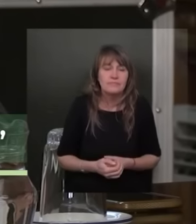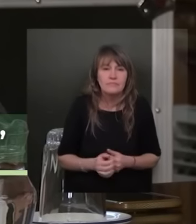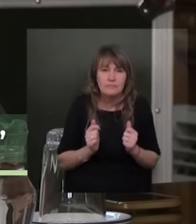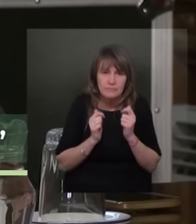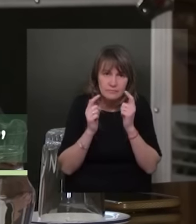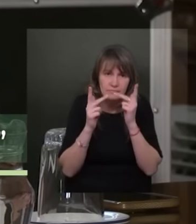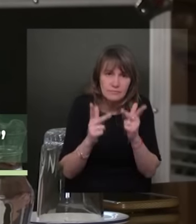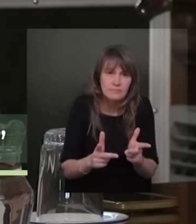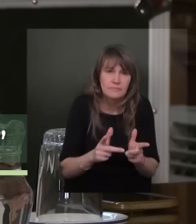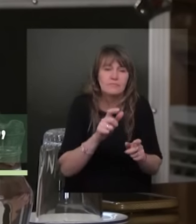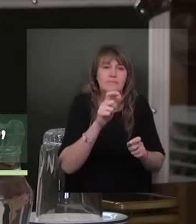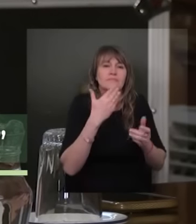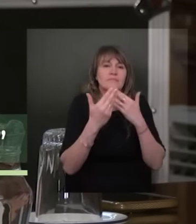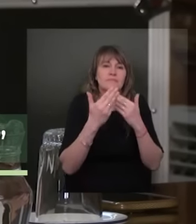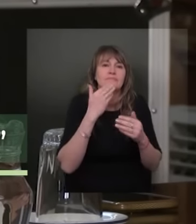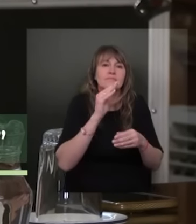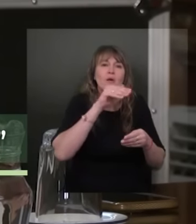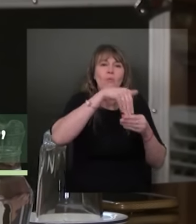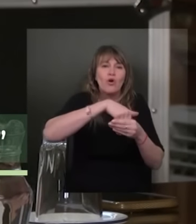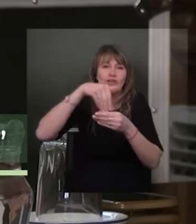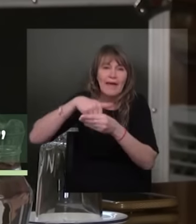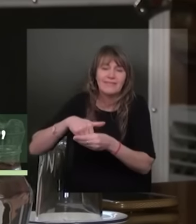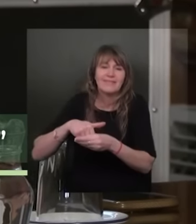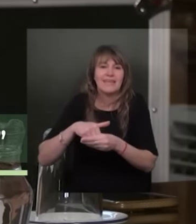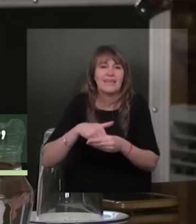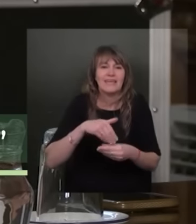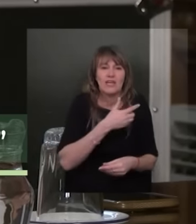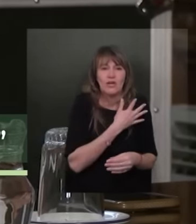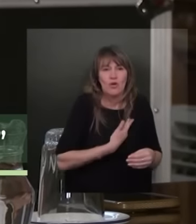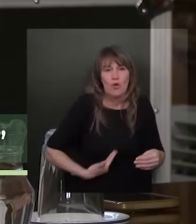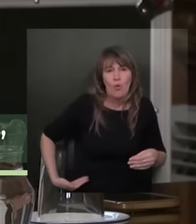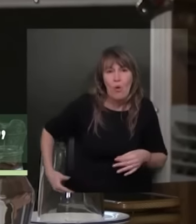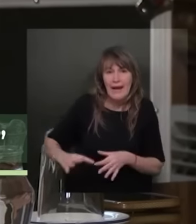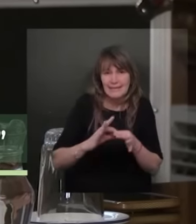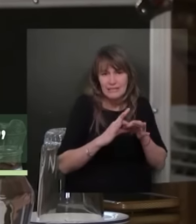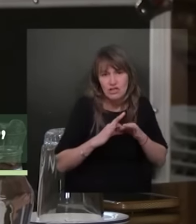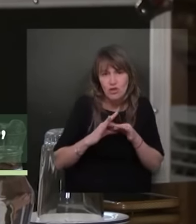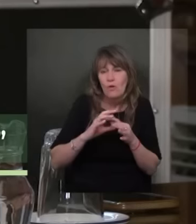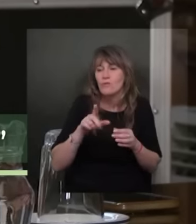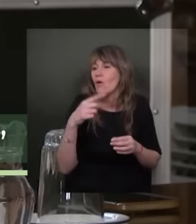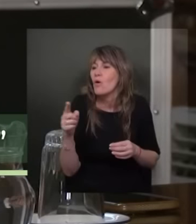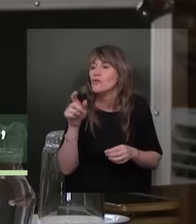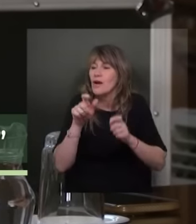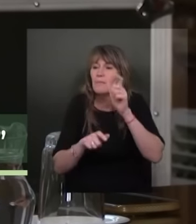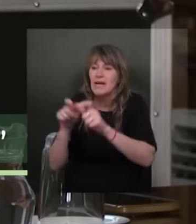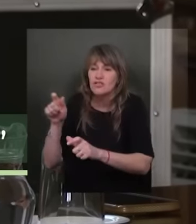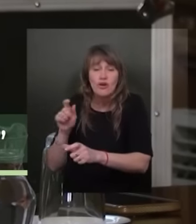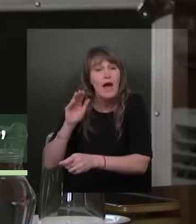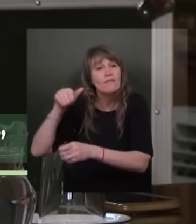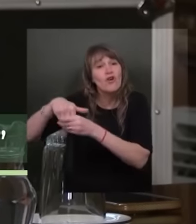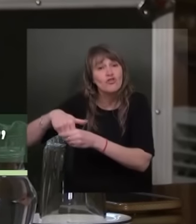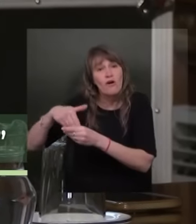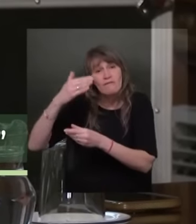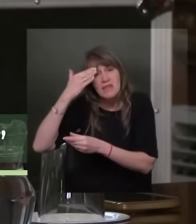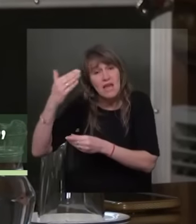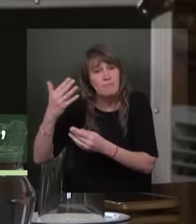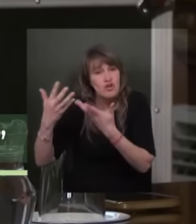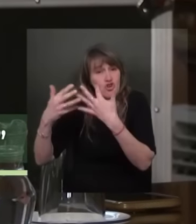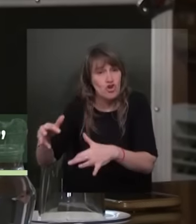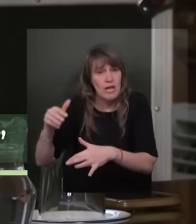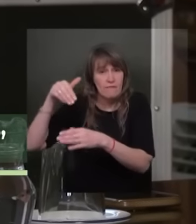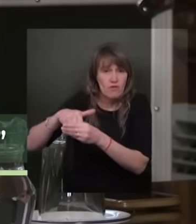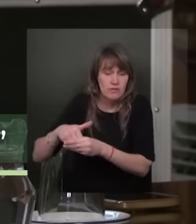hablamos a los votantes de la coalición y también a los que no lo son digo seguramente muchas personas que votaron en el frente amp La pasada no lo voten en esta